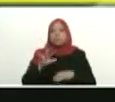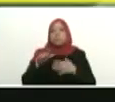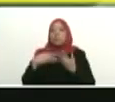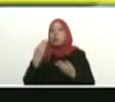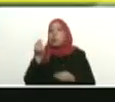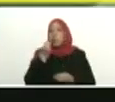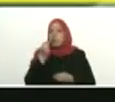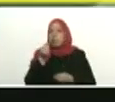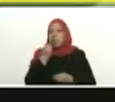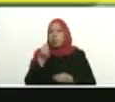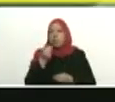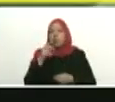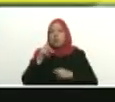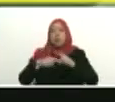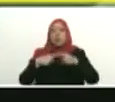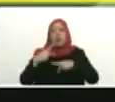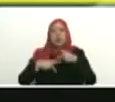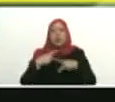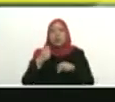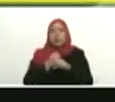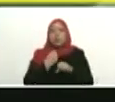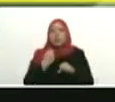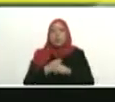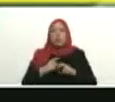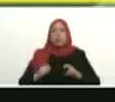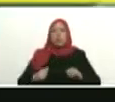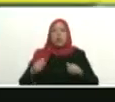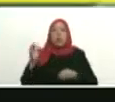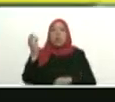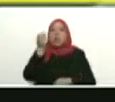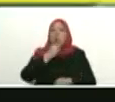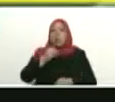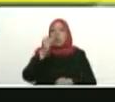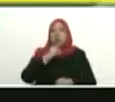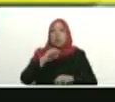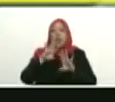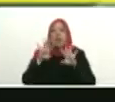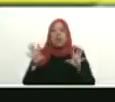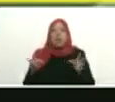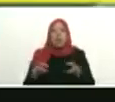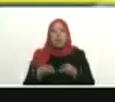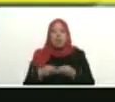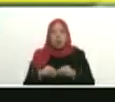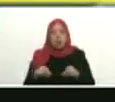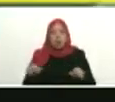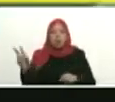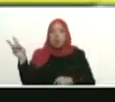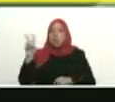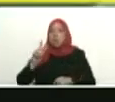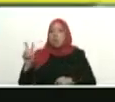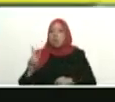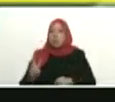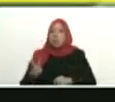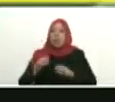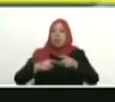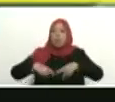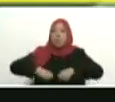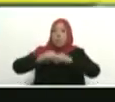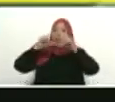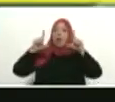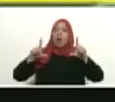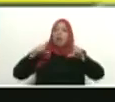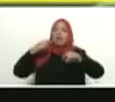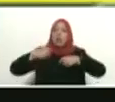alimentos a producir el 85% de los alimentos en tierra venezolana. Eso es un milagro económico. El milagro